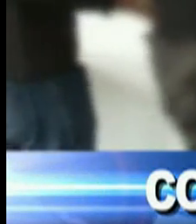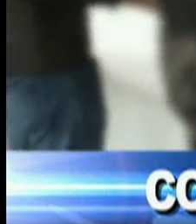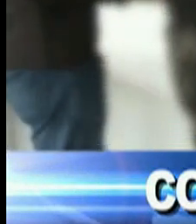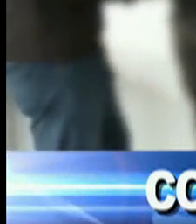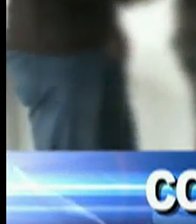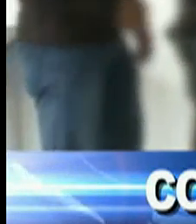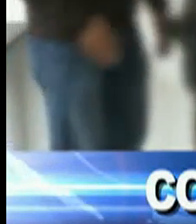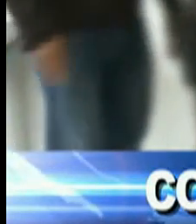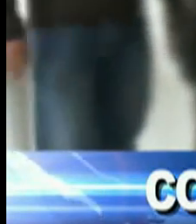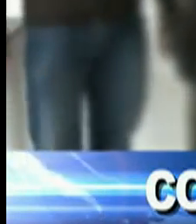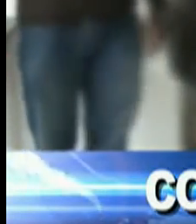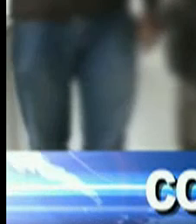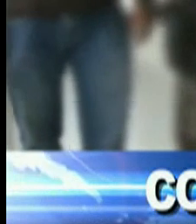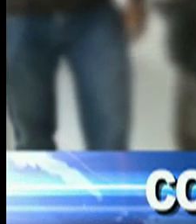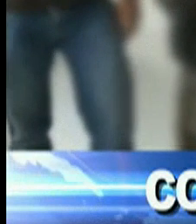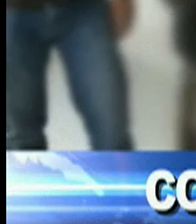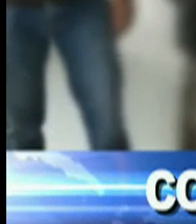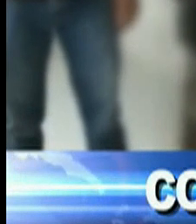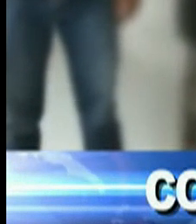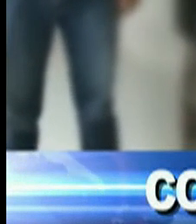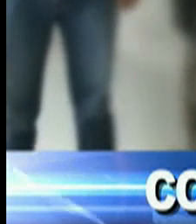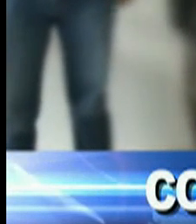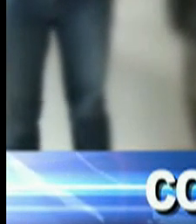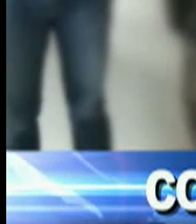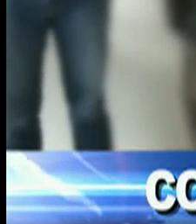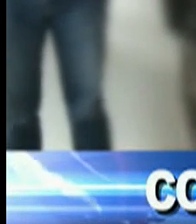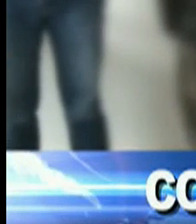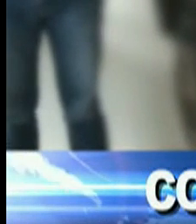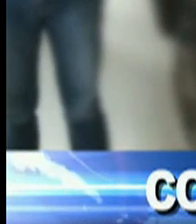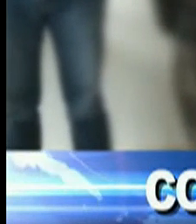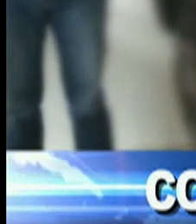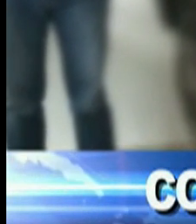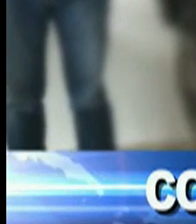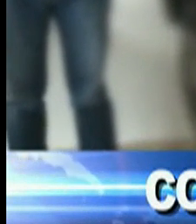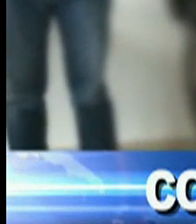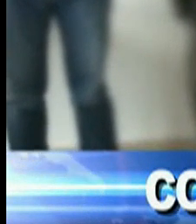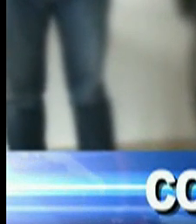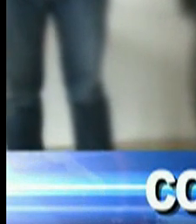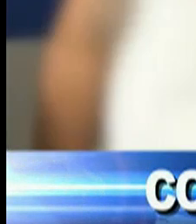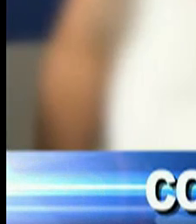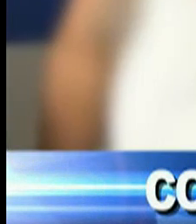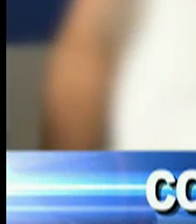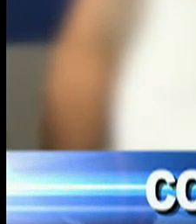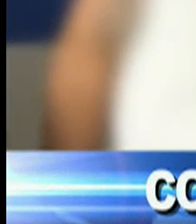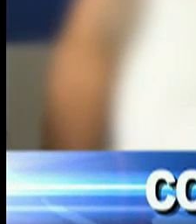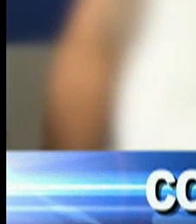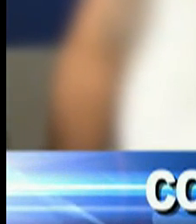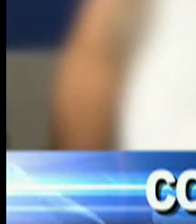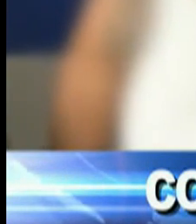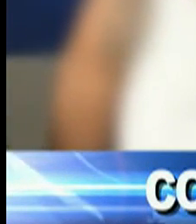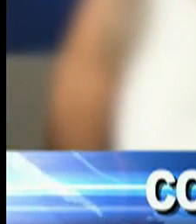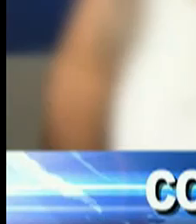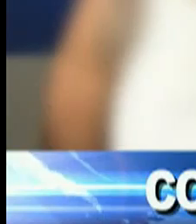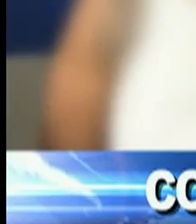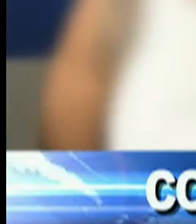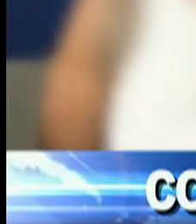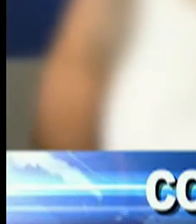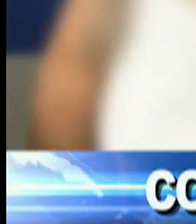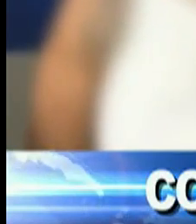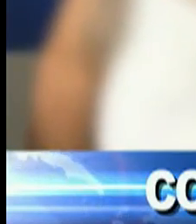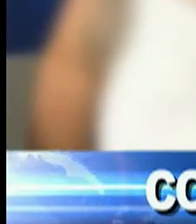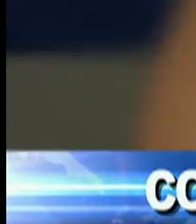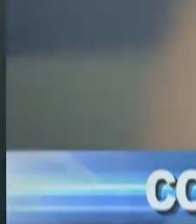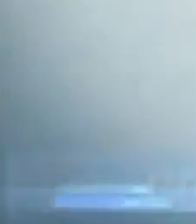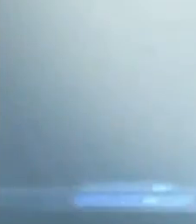delincuente de alta peligrosidad, acusado de asesinato.